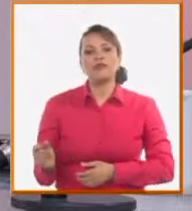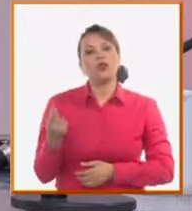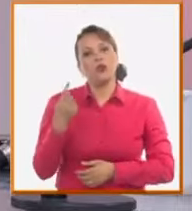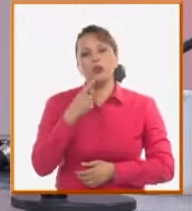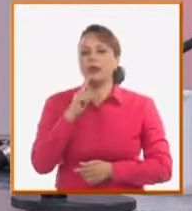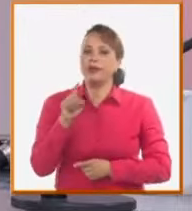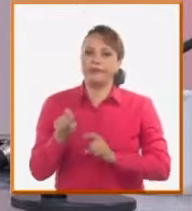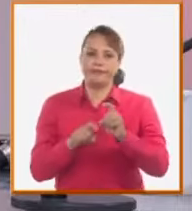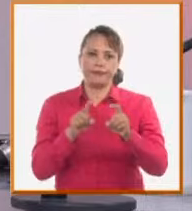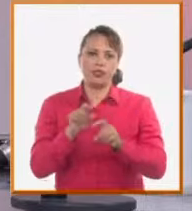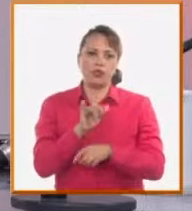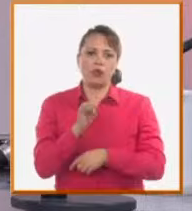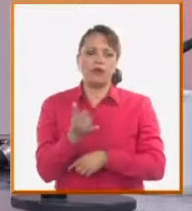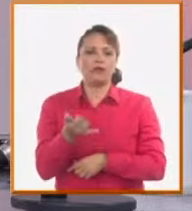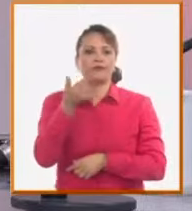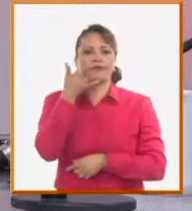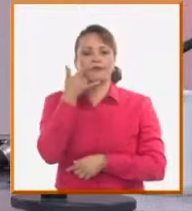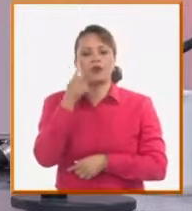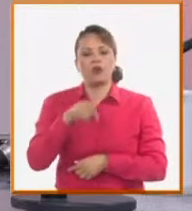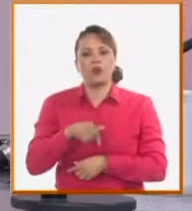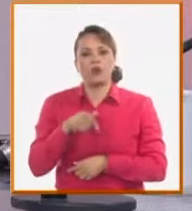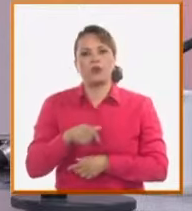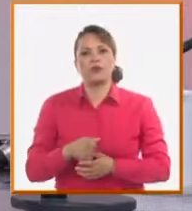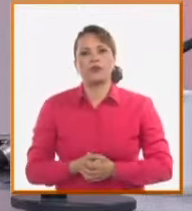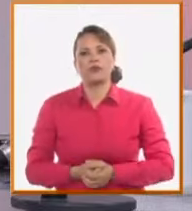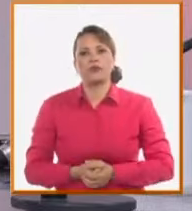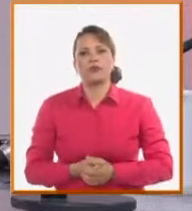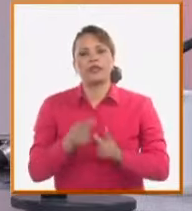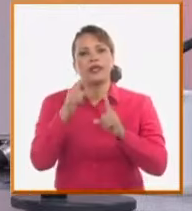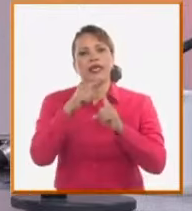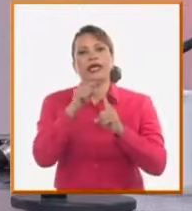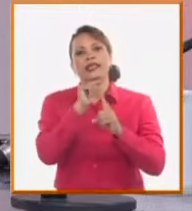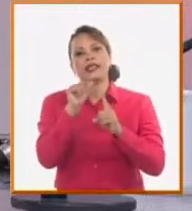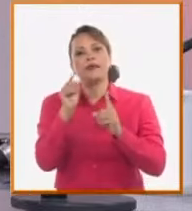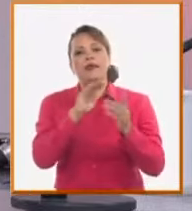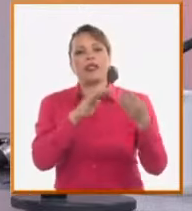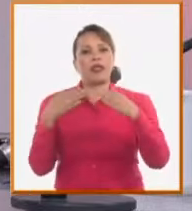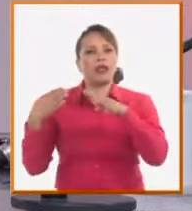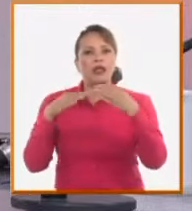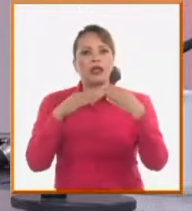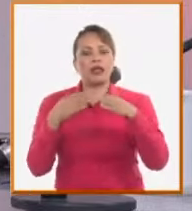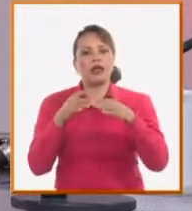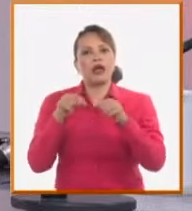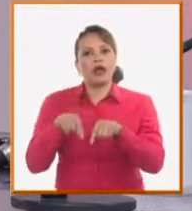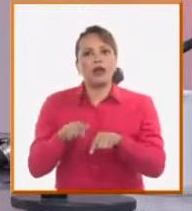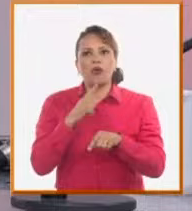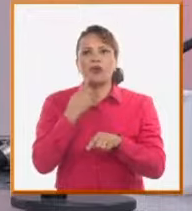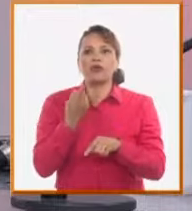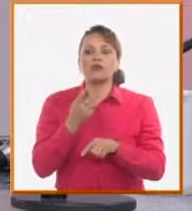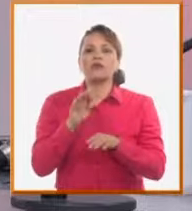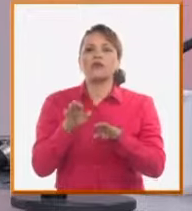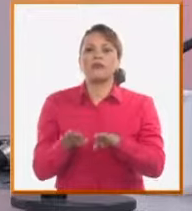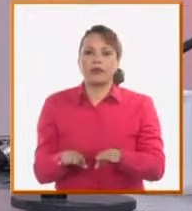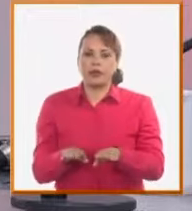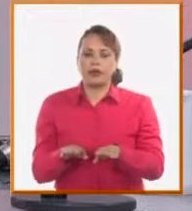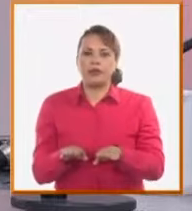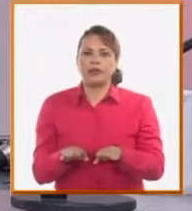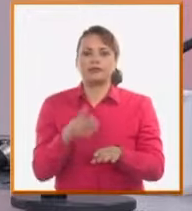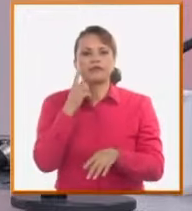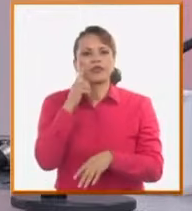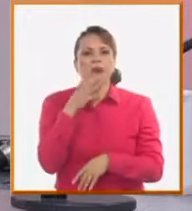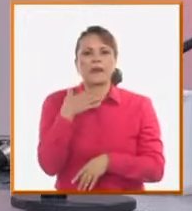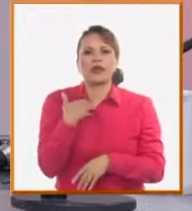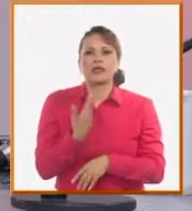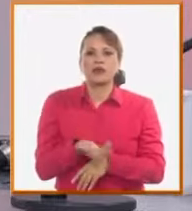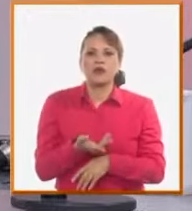también que nos ha llegado en la jornada de hoy. Tema para el debate, hacemos un pequeño alto para ver